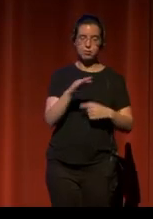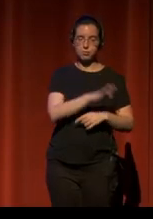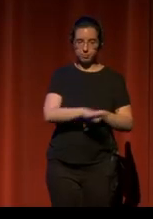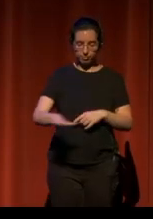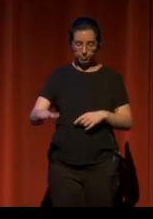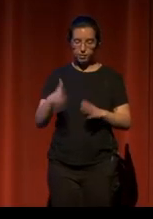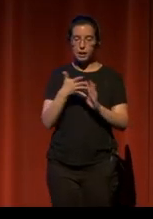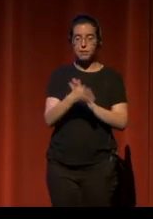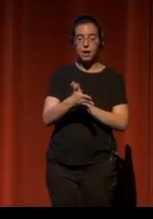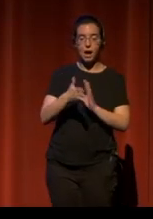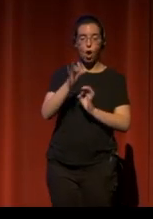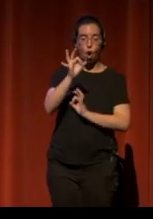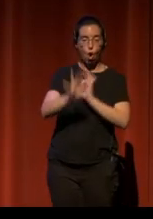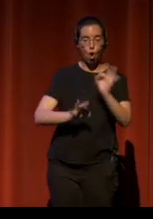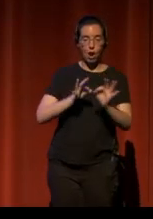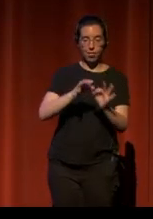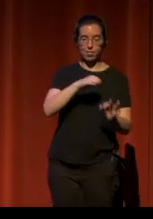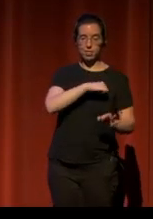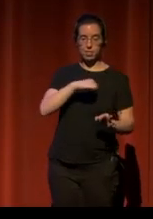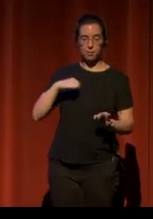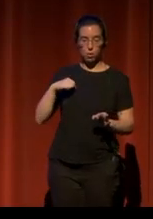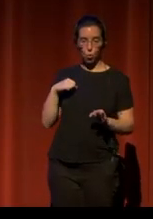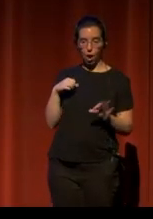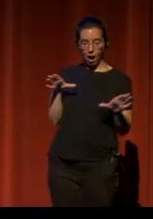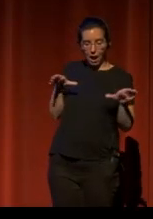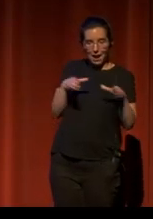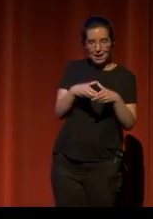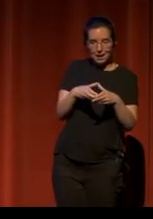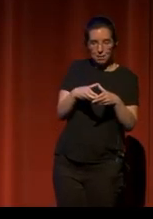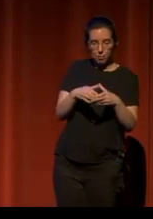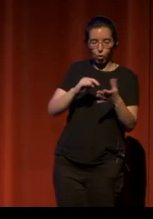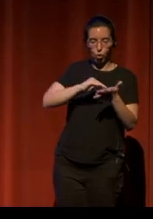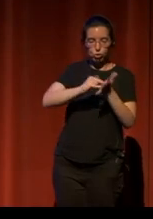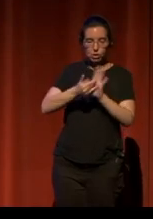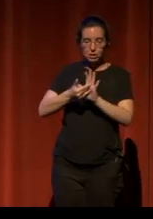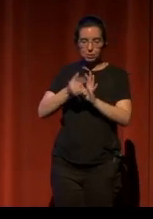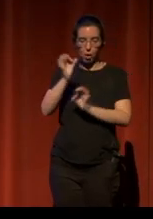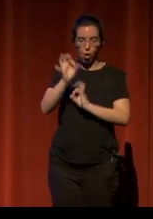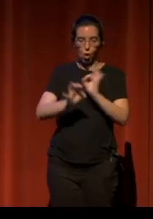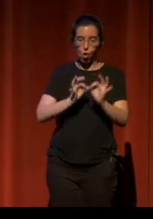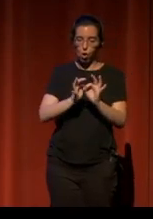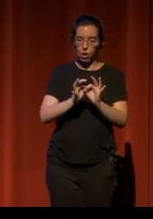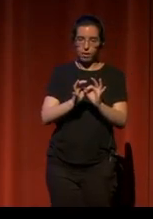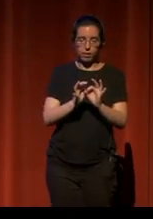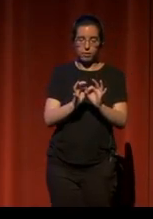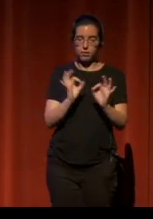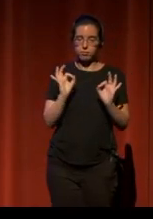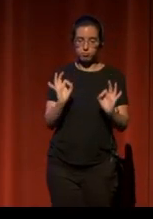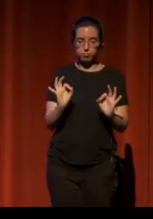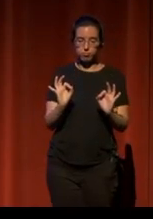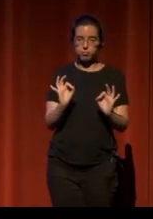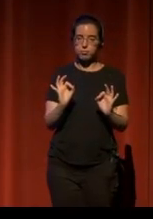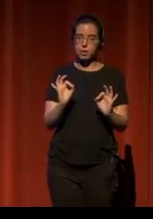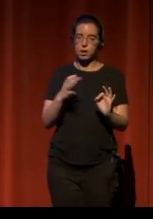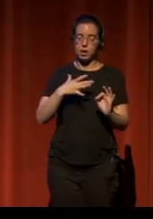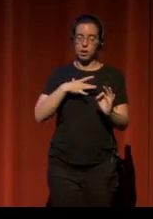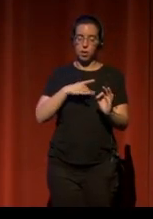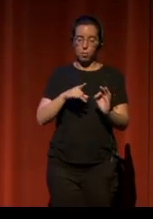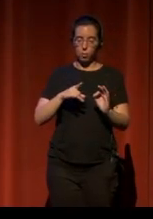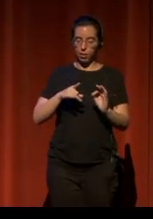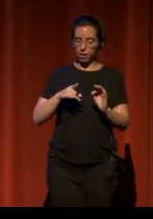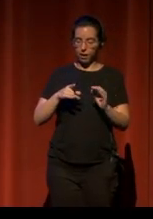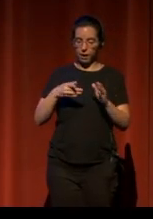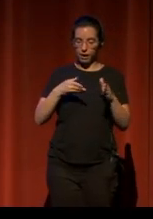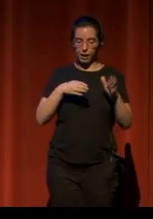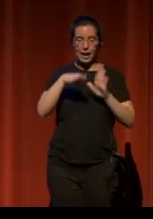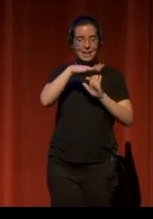organización a nivel individual a nivel de equipo o a nivel de sistémica de organización total eh A través de un itinerario